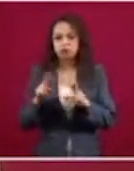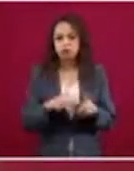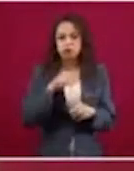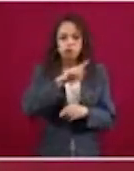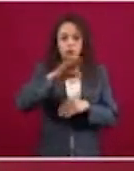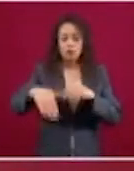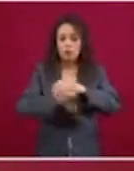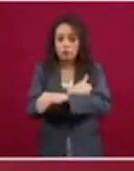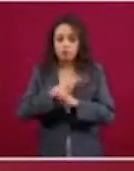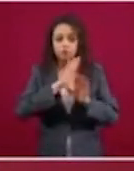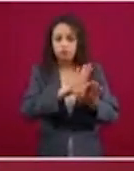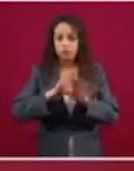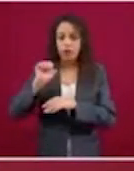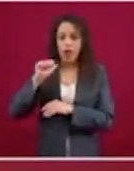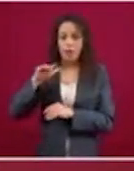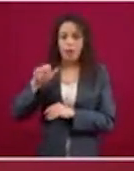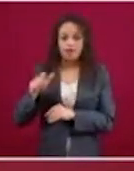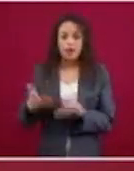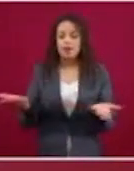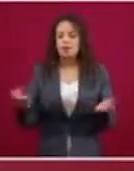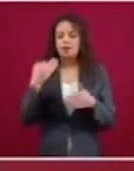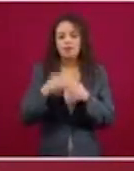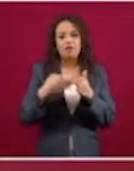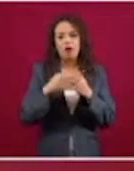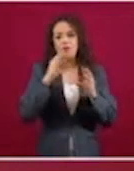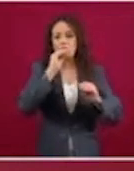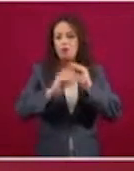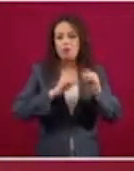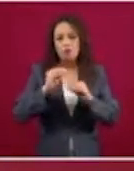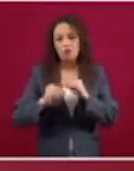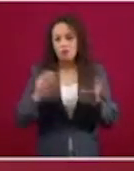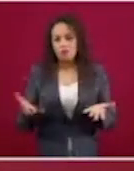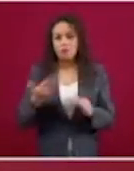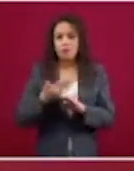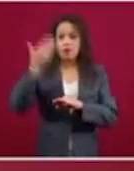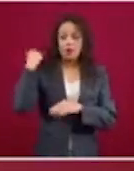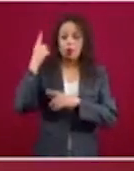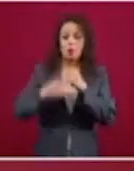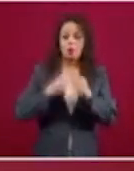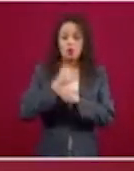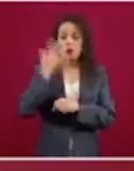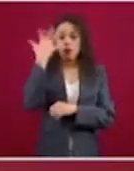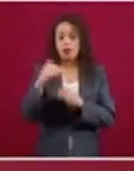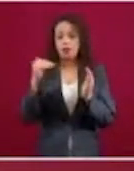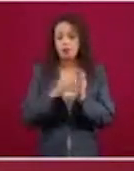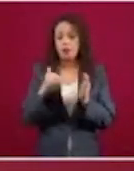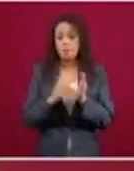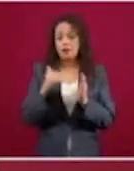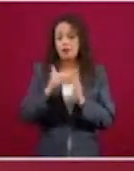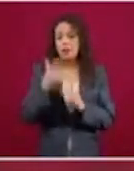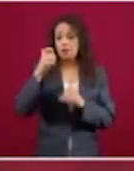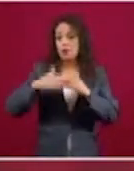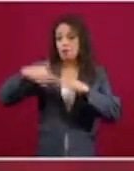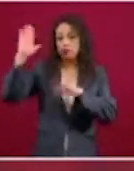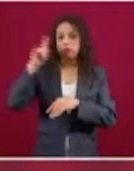estaban vacíos, no hay refaccionamiento. Pemex el año pasado hizo una compra de 10 mil millones, de más de 10 mil millones de